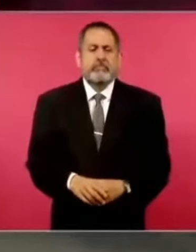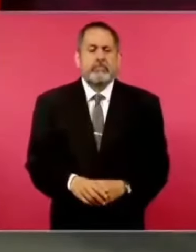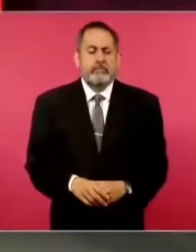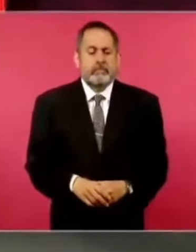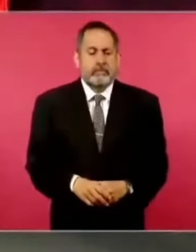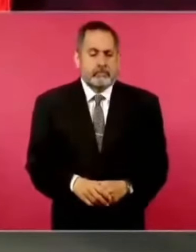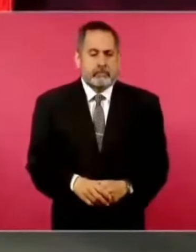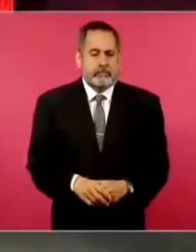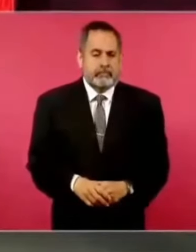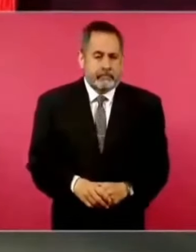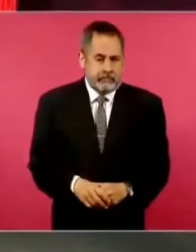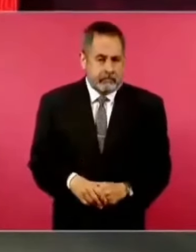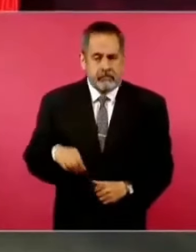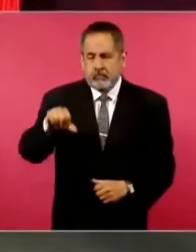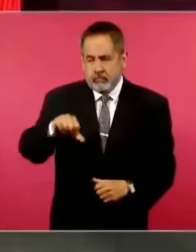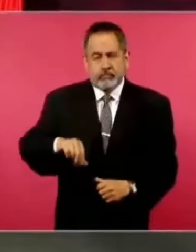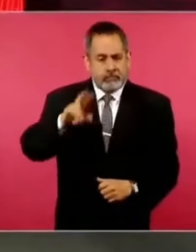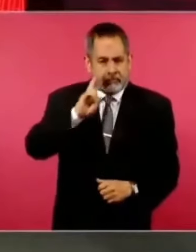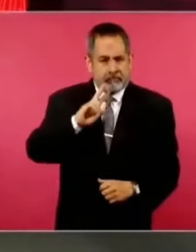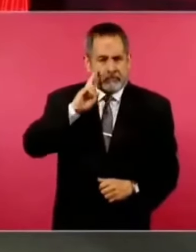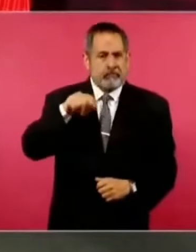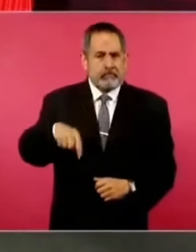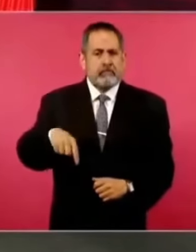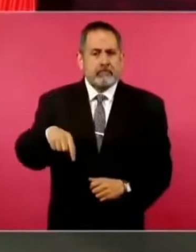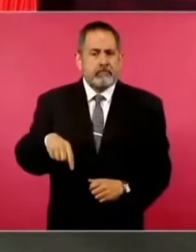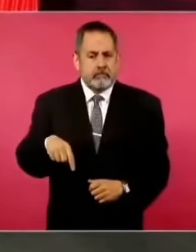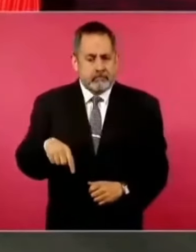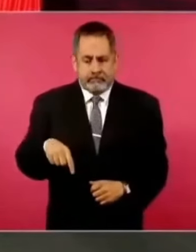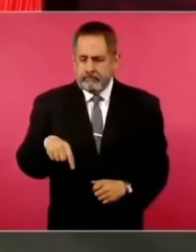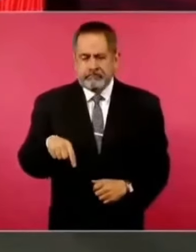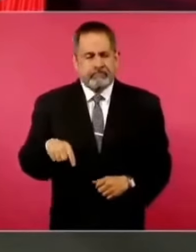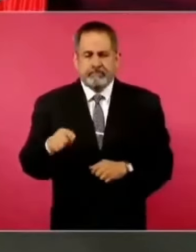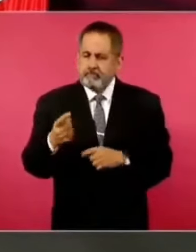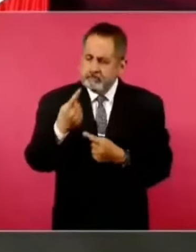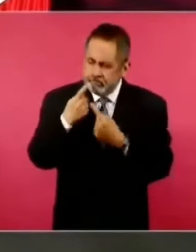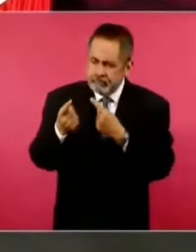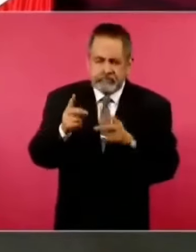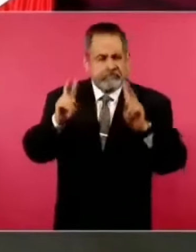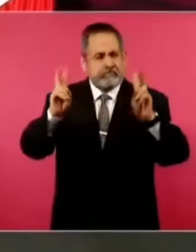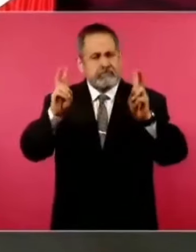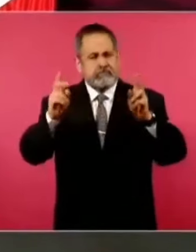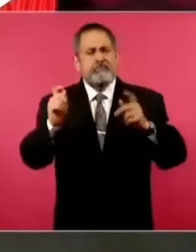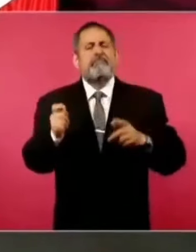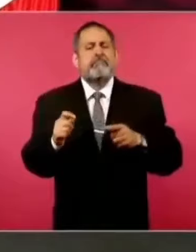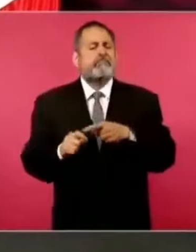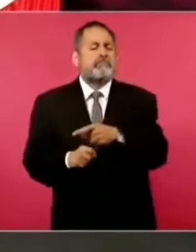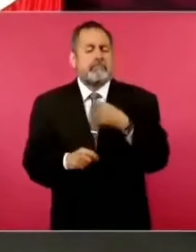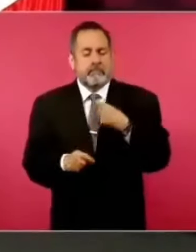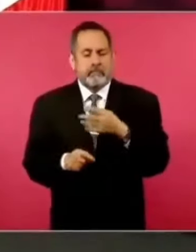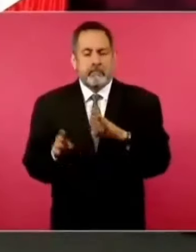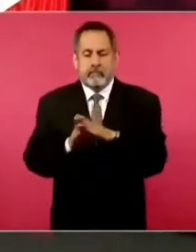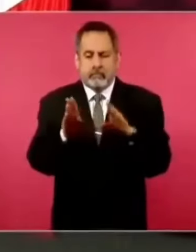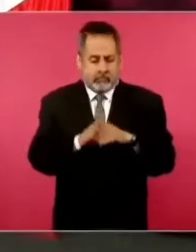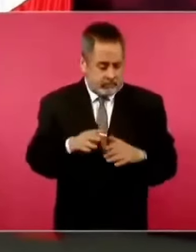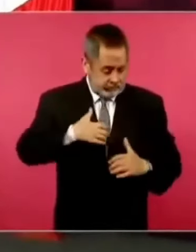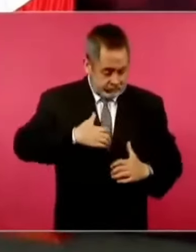Vamos a tratar el tema de la transición,